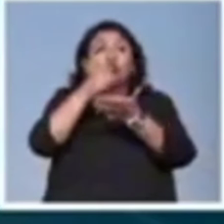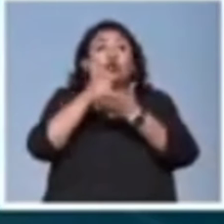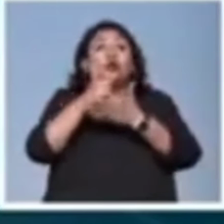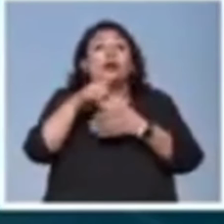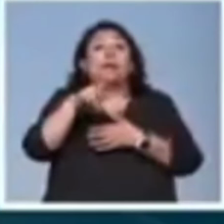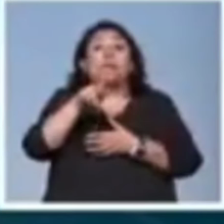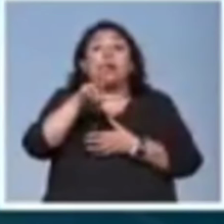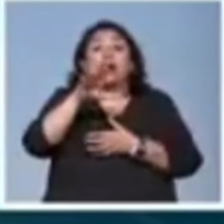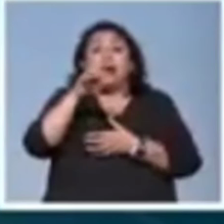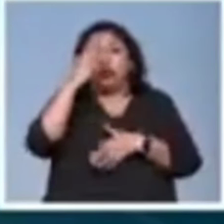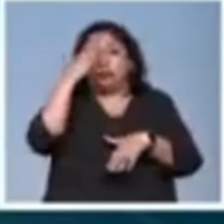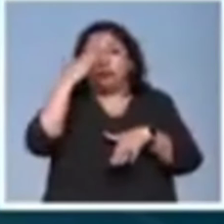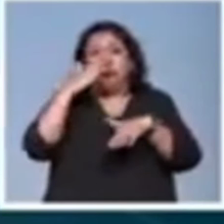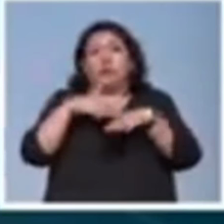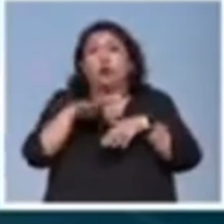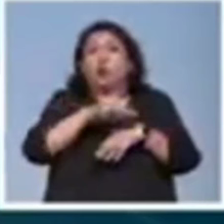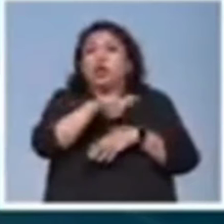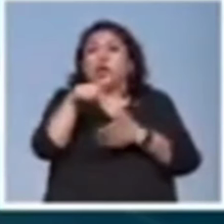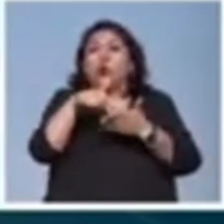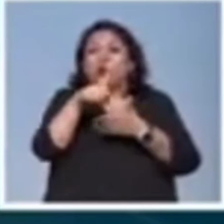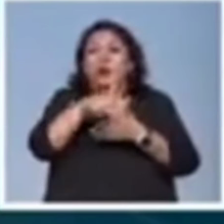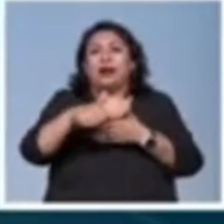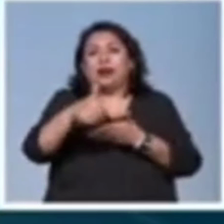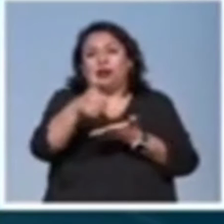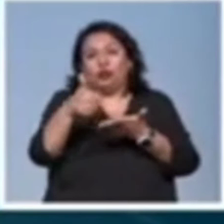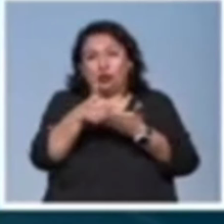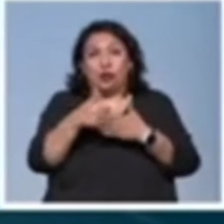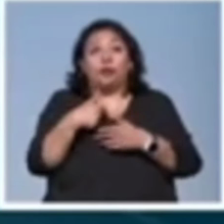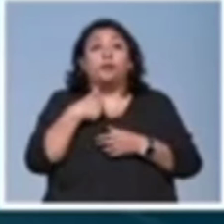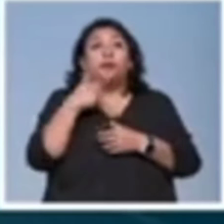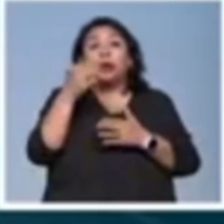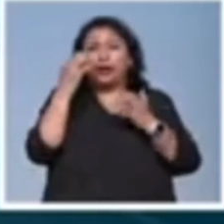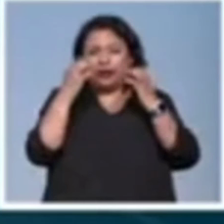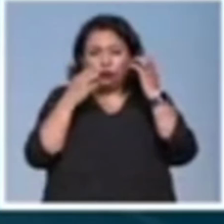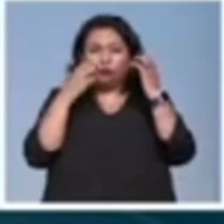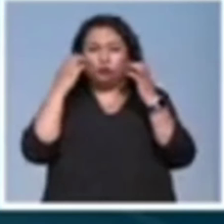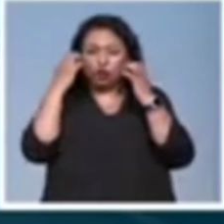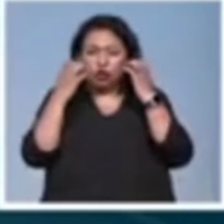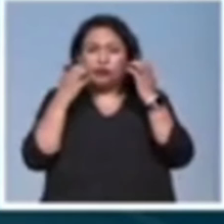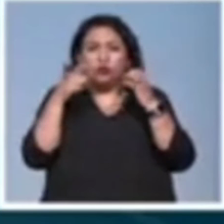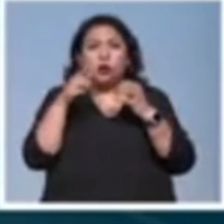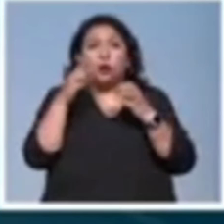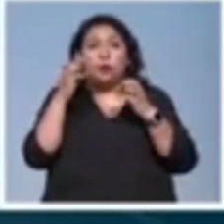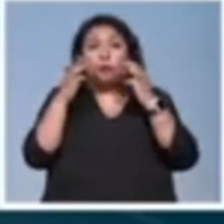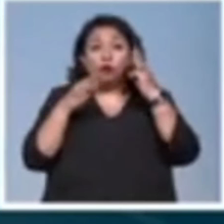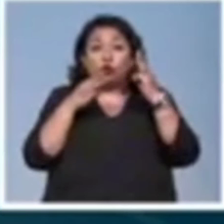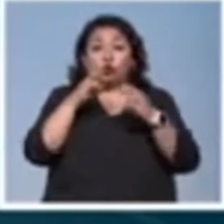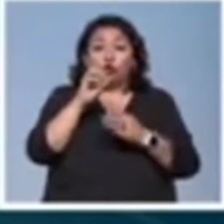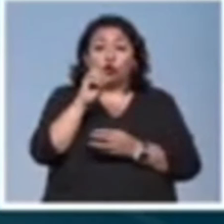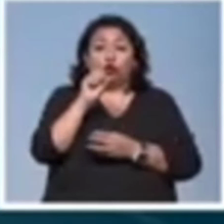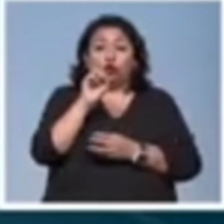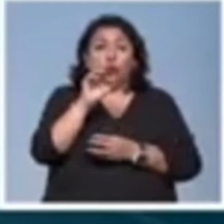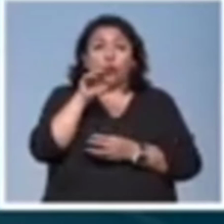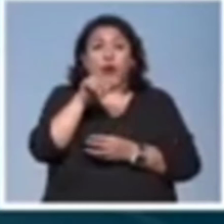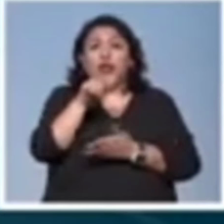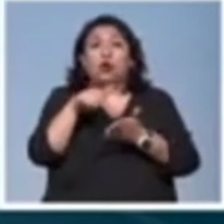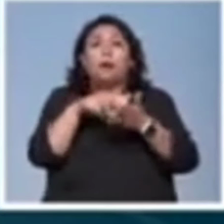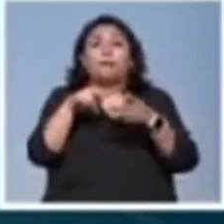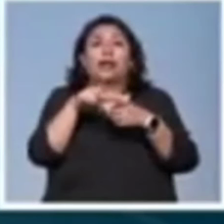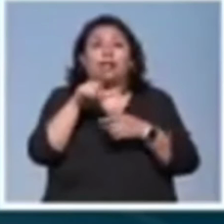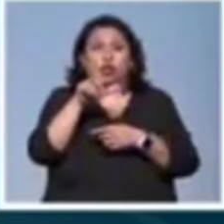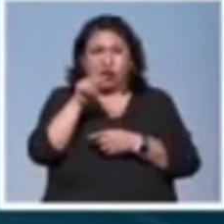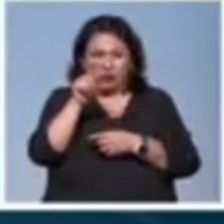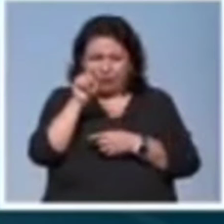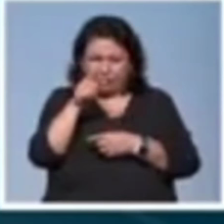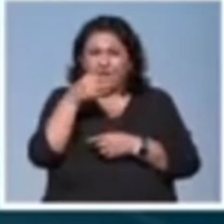los Palacios, Memoria de los Espacios Urbanos. La exposición en Museo Soumaya de Plaza Loreto